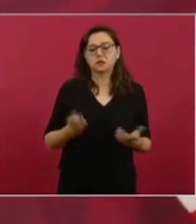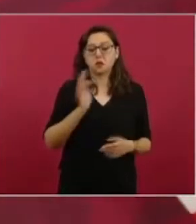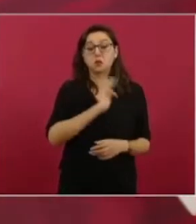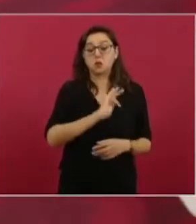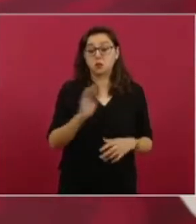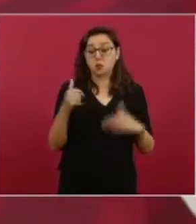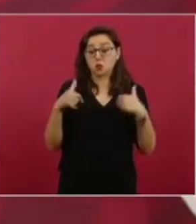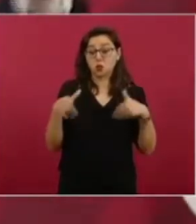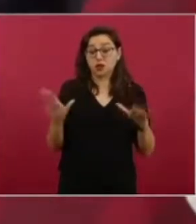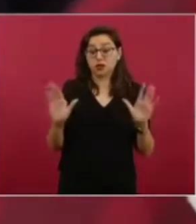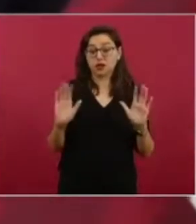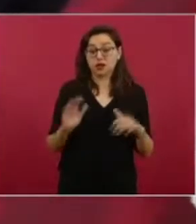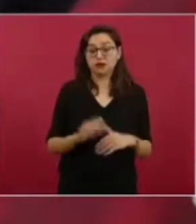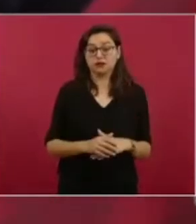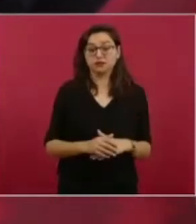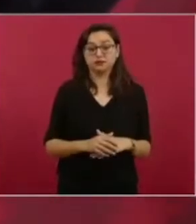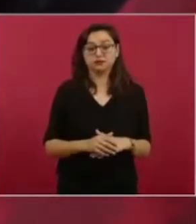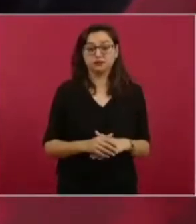Pero eso es allá, en la élite. Aquí en México, pues, no se